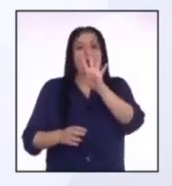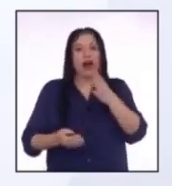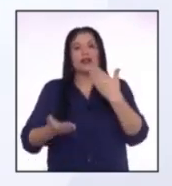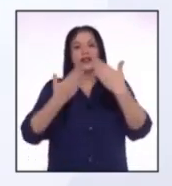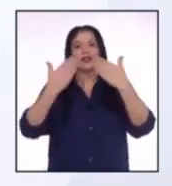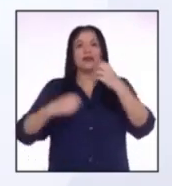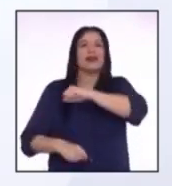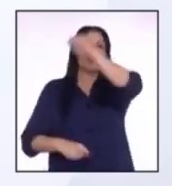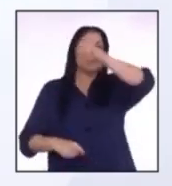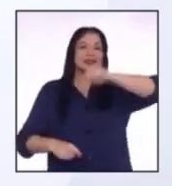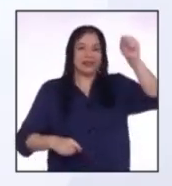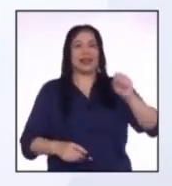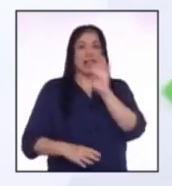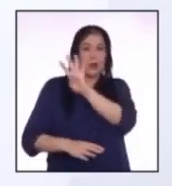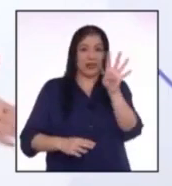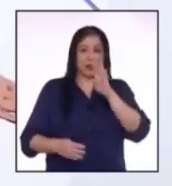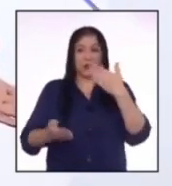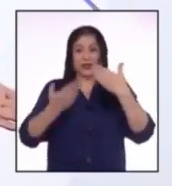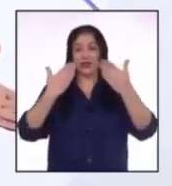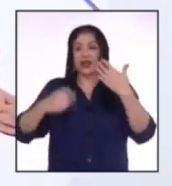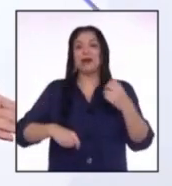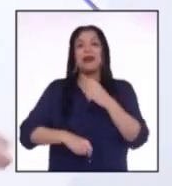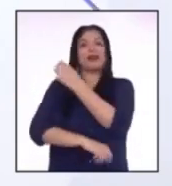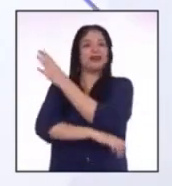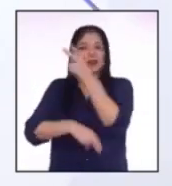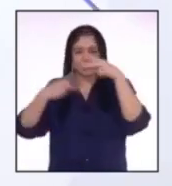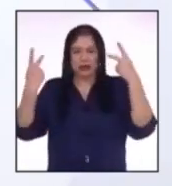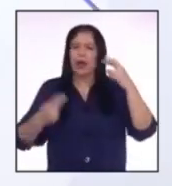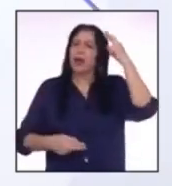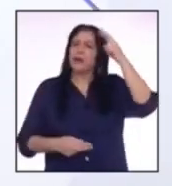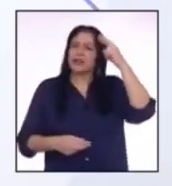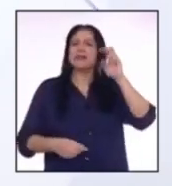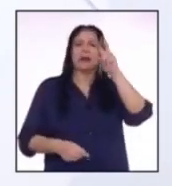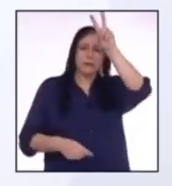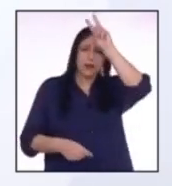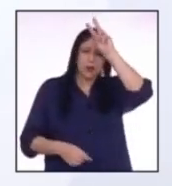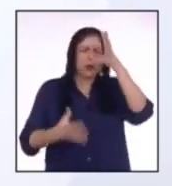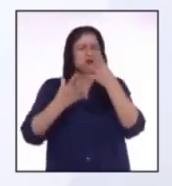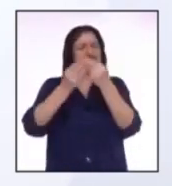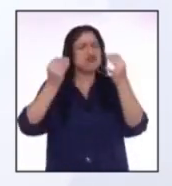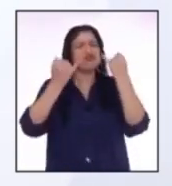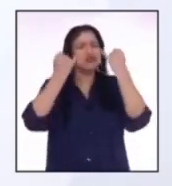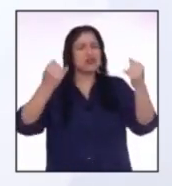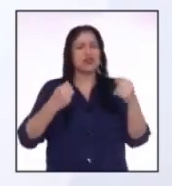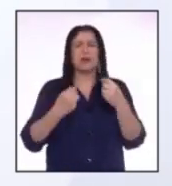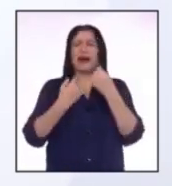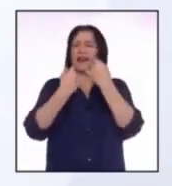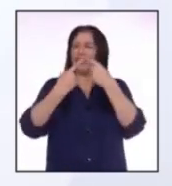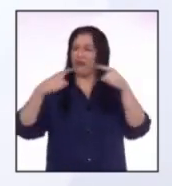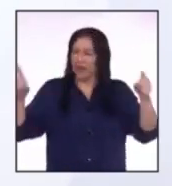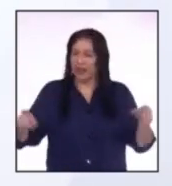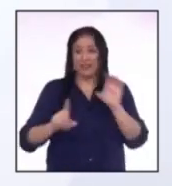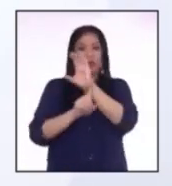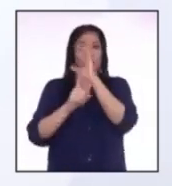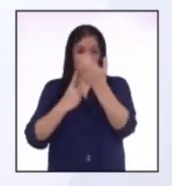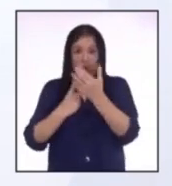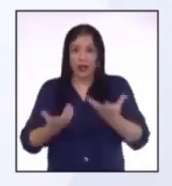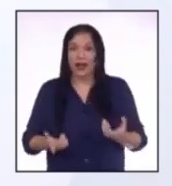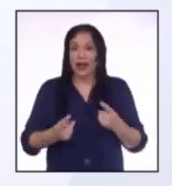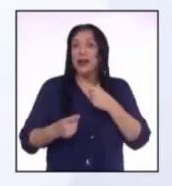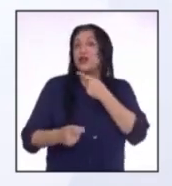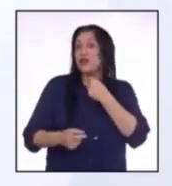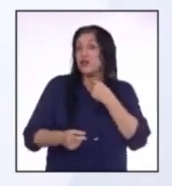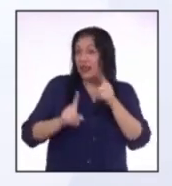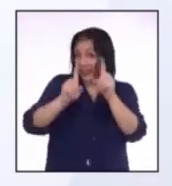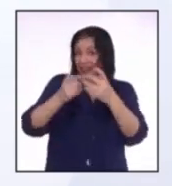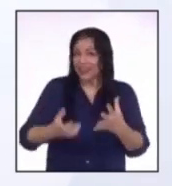44 en la amazonía por eso decimos que el perú se caracteriza por ser multilingüe y pluricultural me